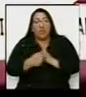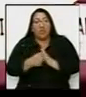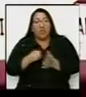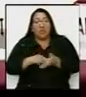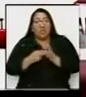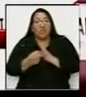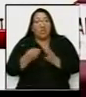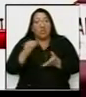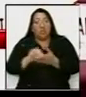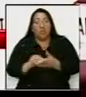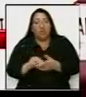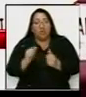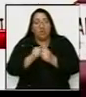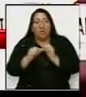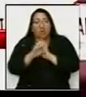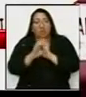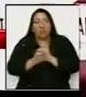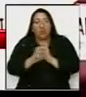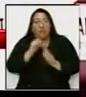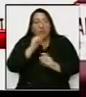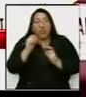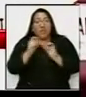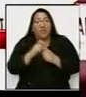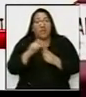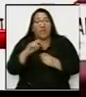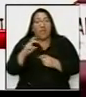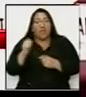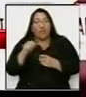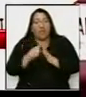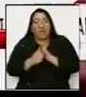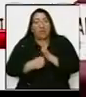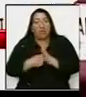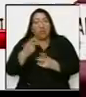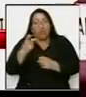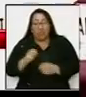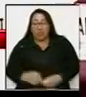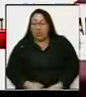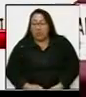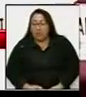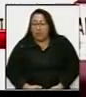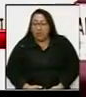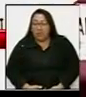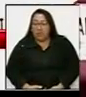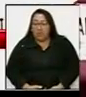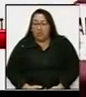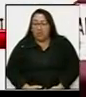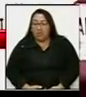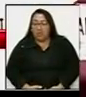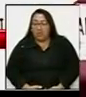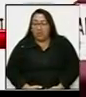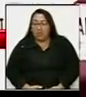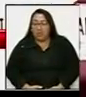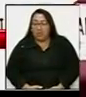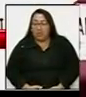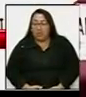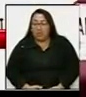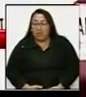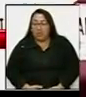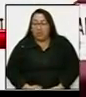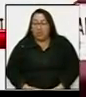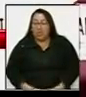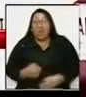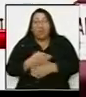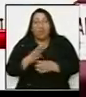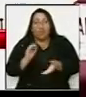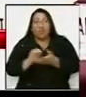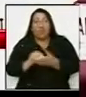establece la constitución de la falta grave, que era el artículo 20, y la forma en que se